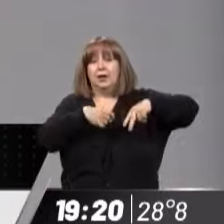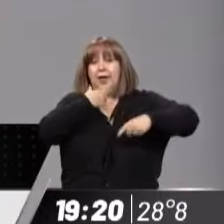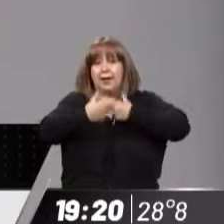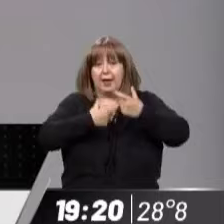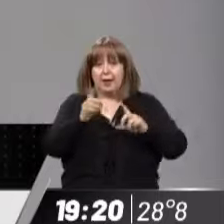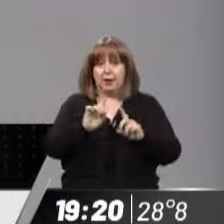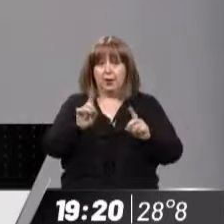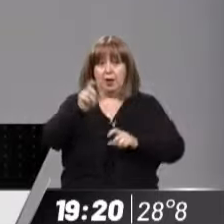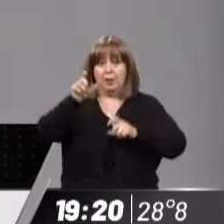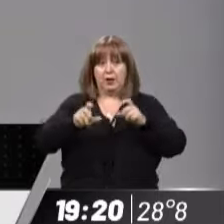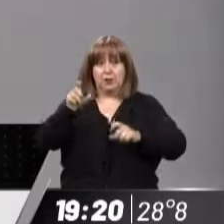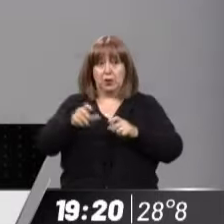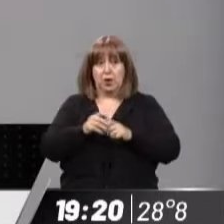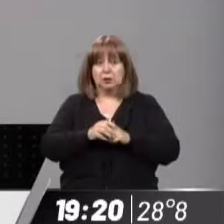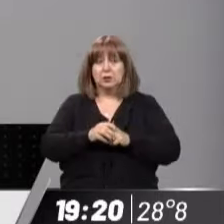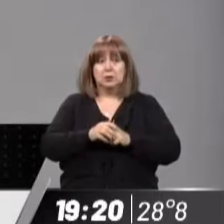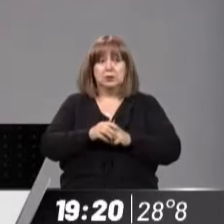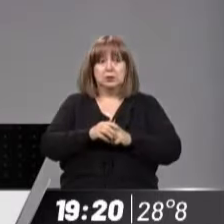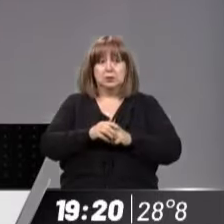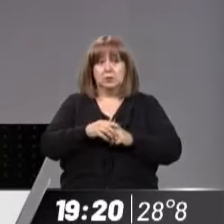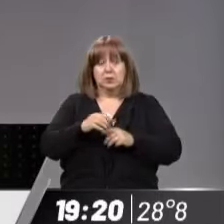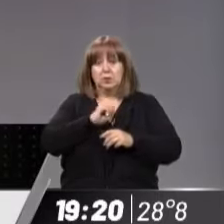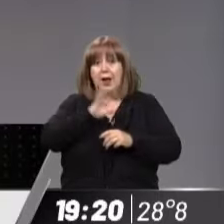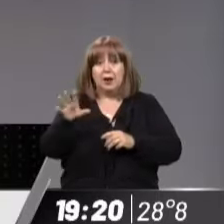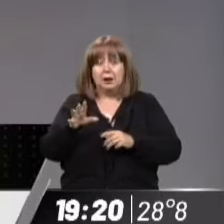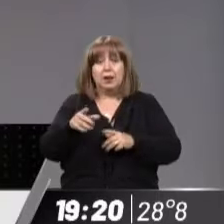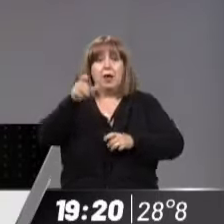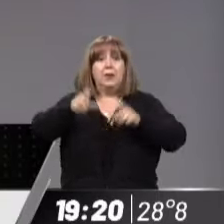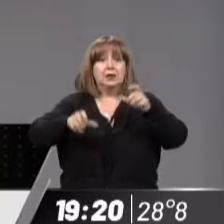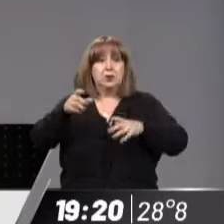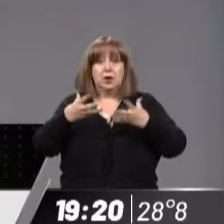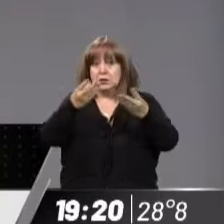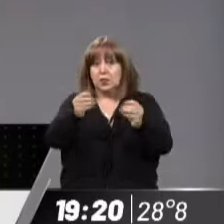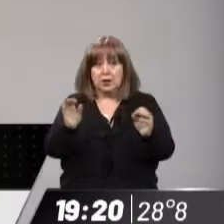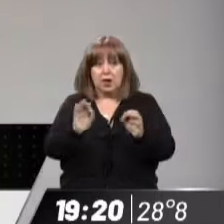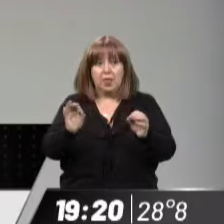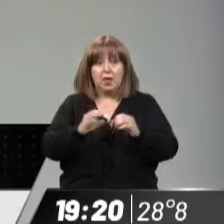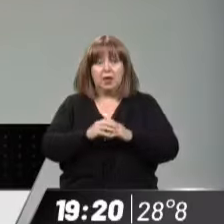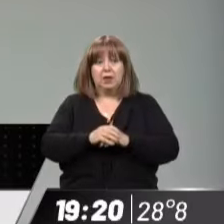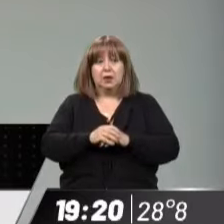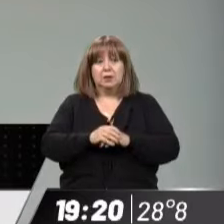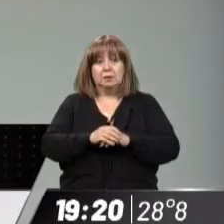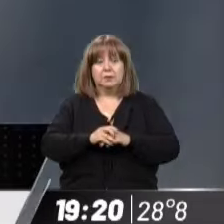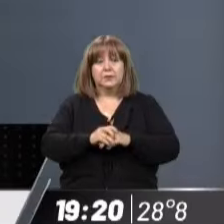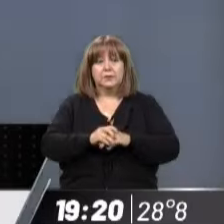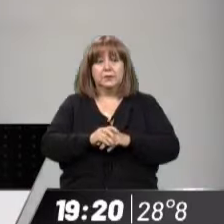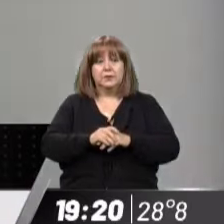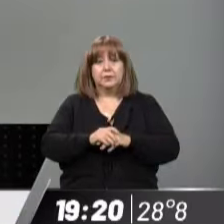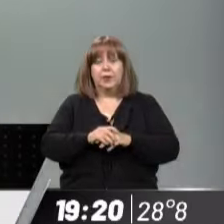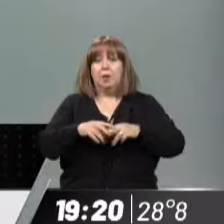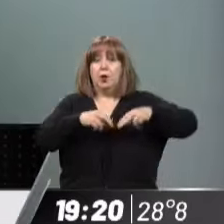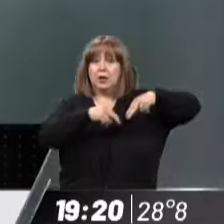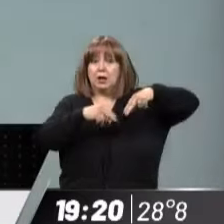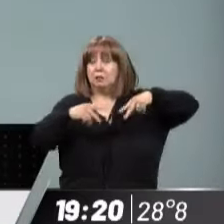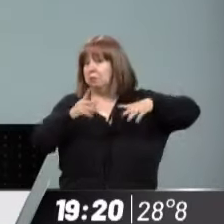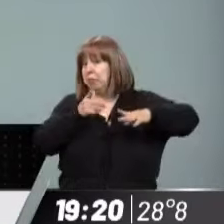porque podría haber muerto una persona, como bien decía Sergio. Y creo que frena porque más. Había un par de autos adelante, sí, ¿o no? Claro. Porque si